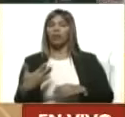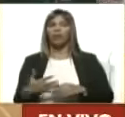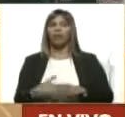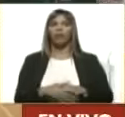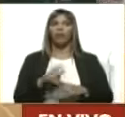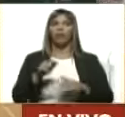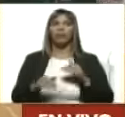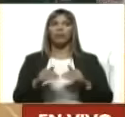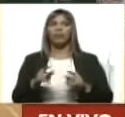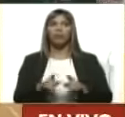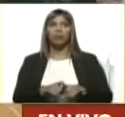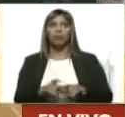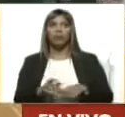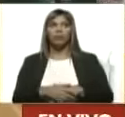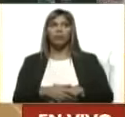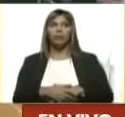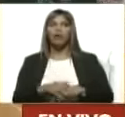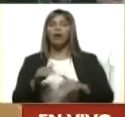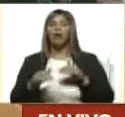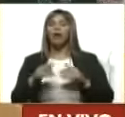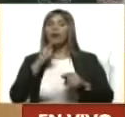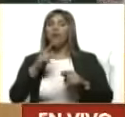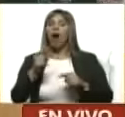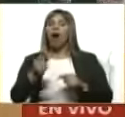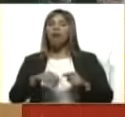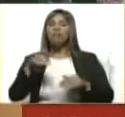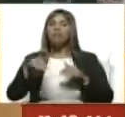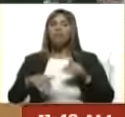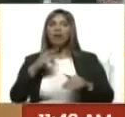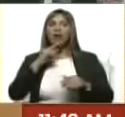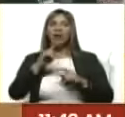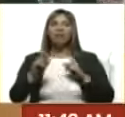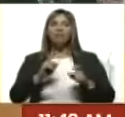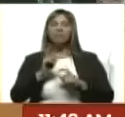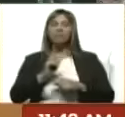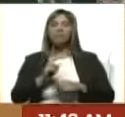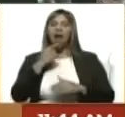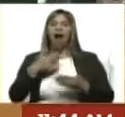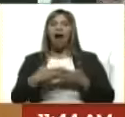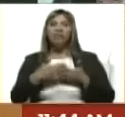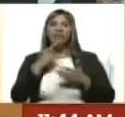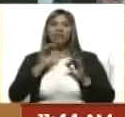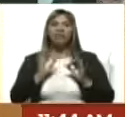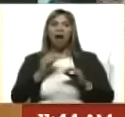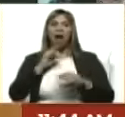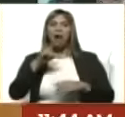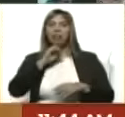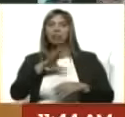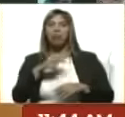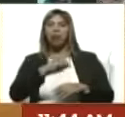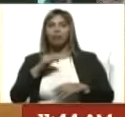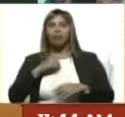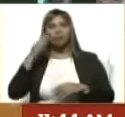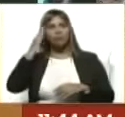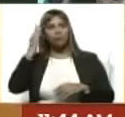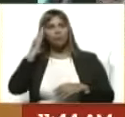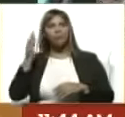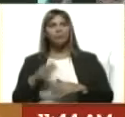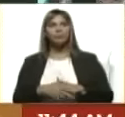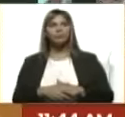son elecciones. Elecciones se ganan con votos, no con encuestas. Esa historia no la sabemos